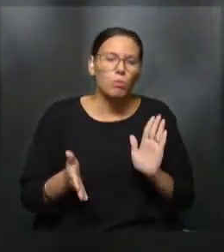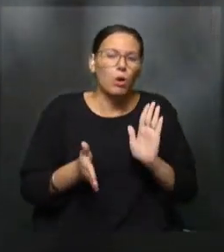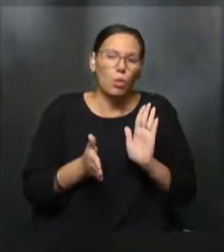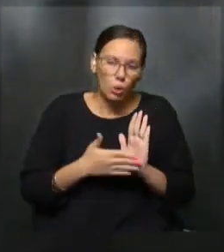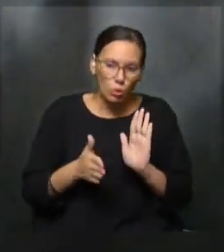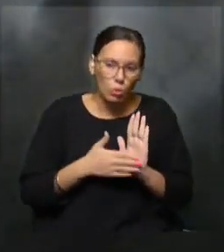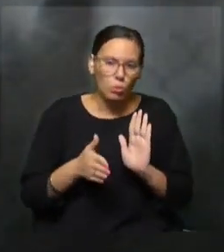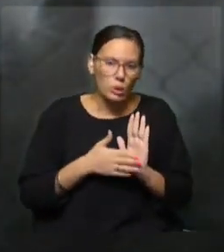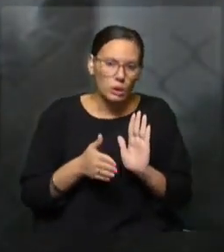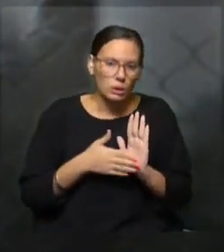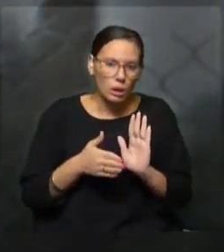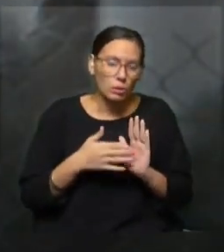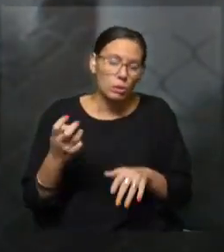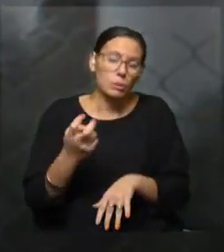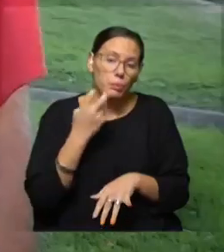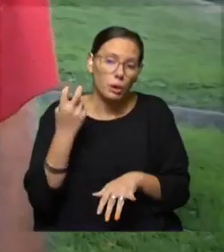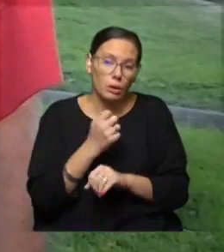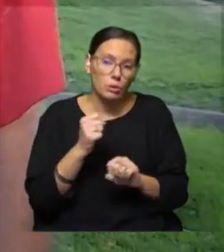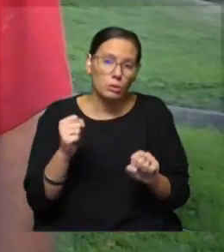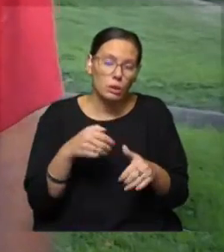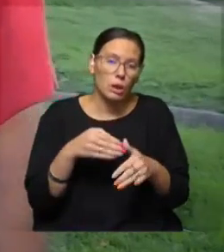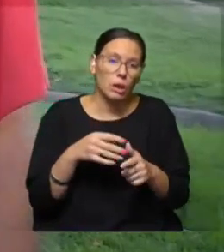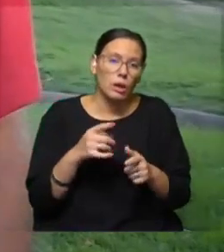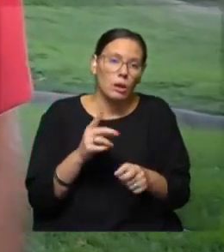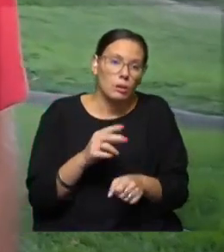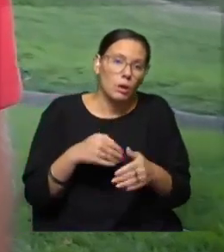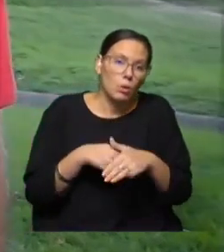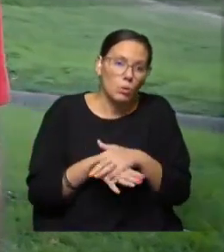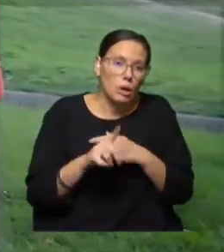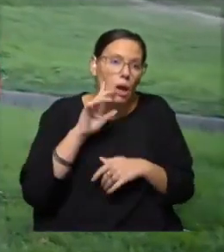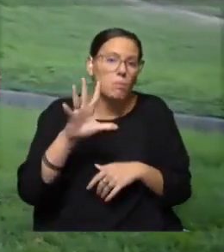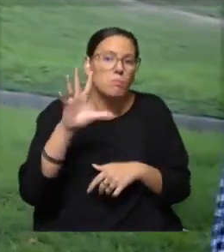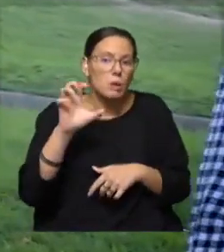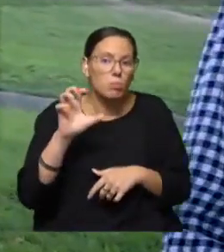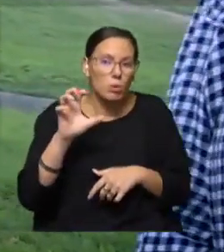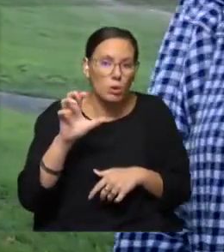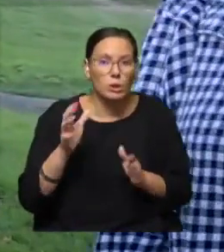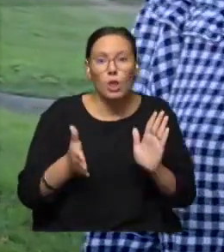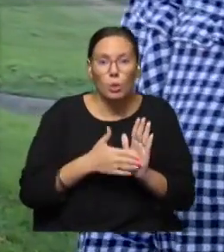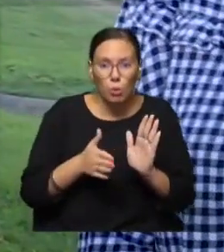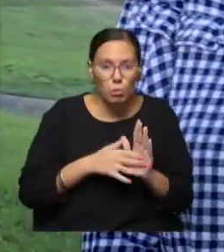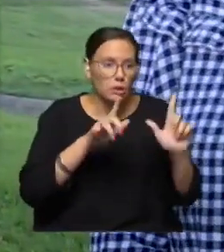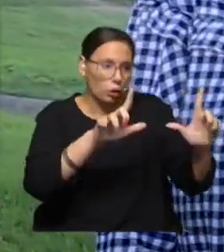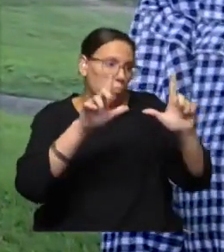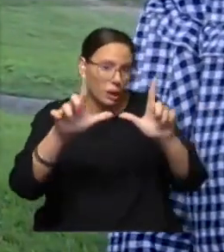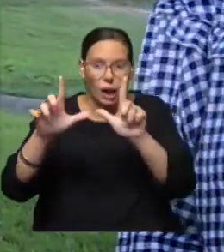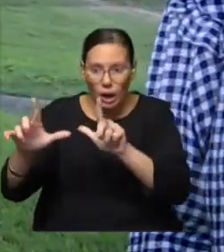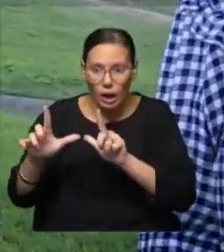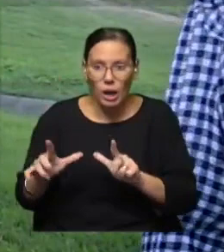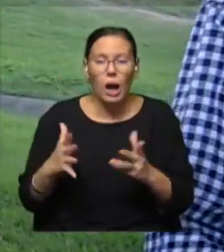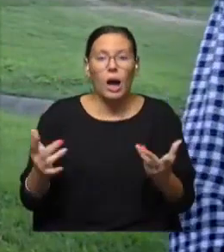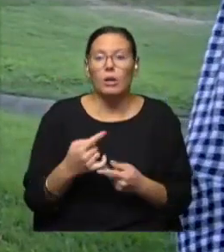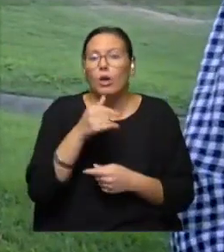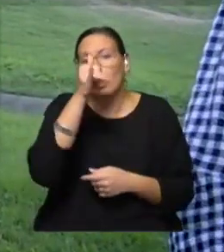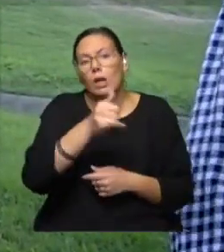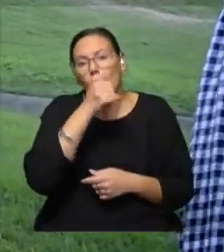documentando y, bueno, y tratando de que se preserve, aunque más no sea, la memoria a través de documentos, placas, lo que sea, que le diga un poco a